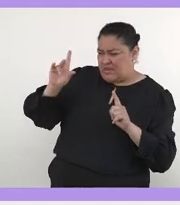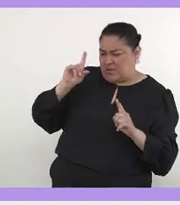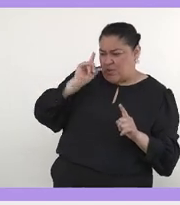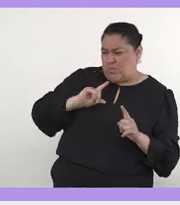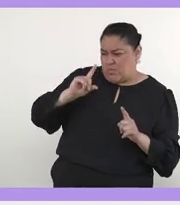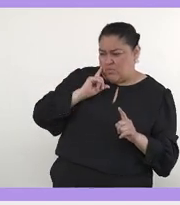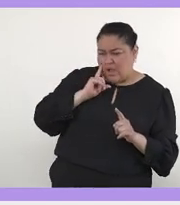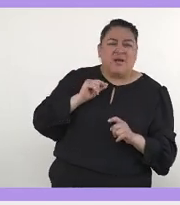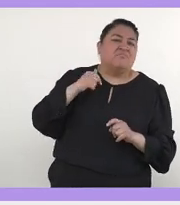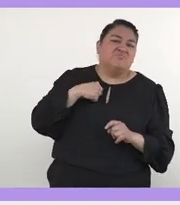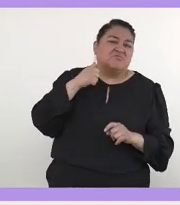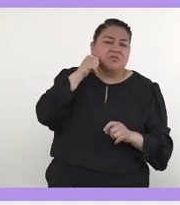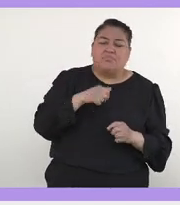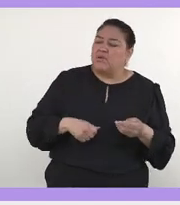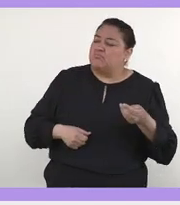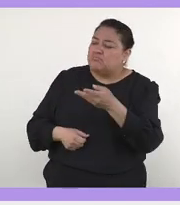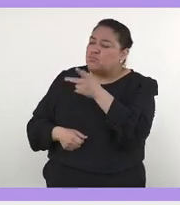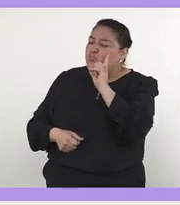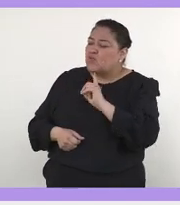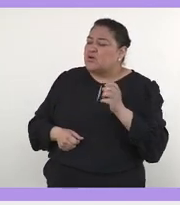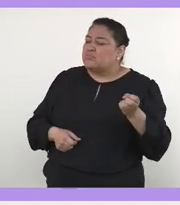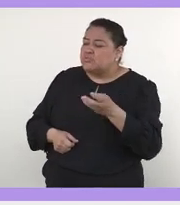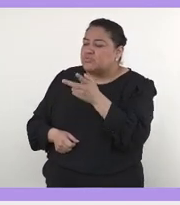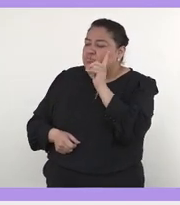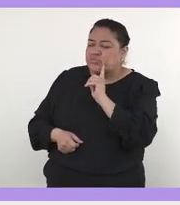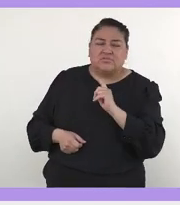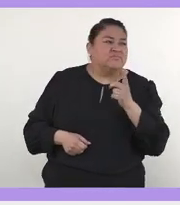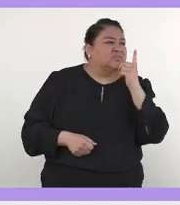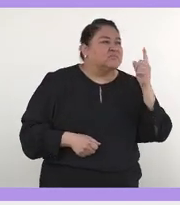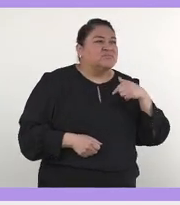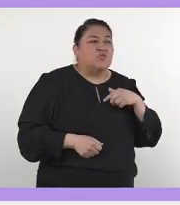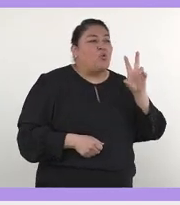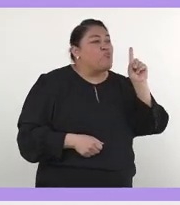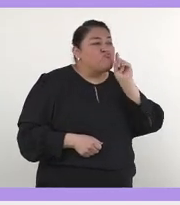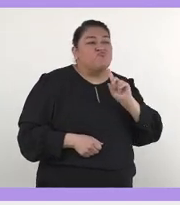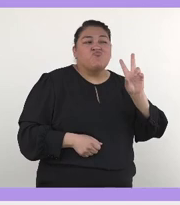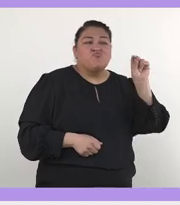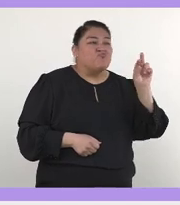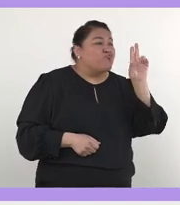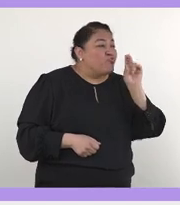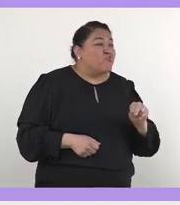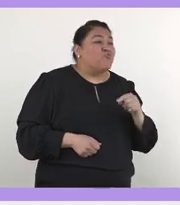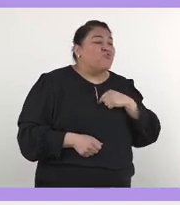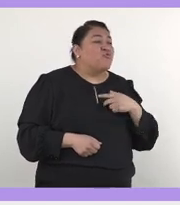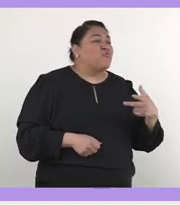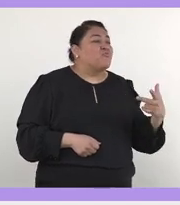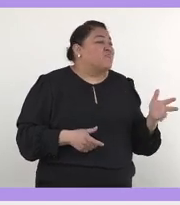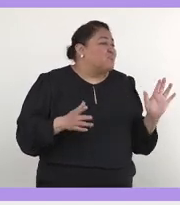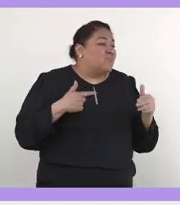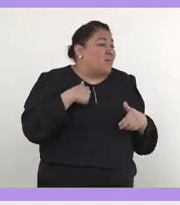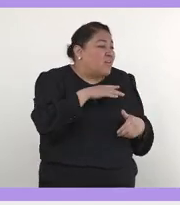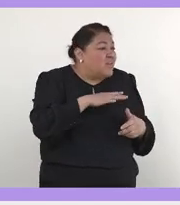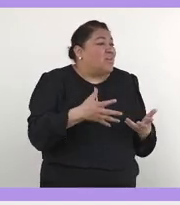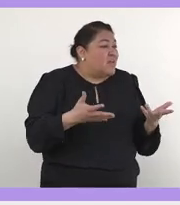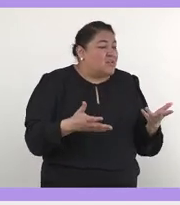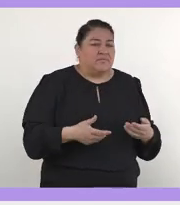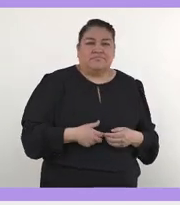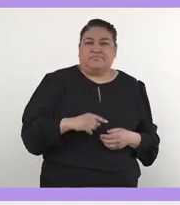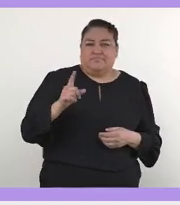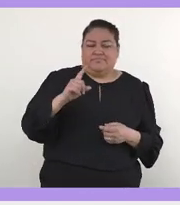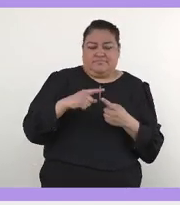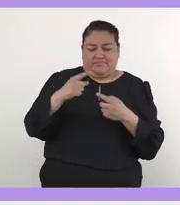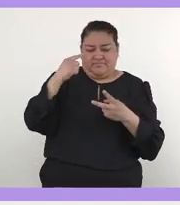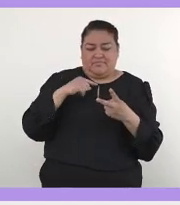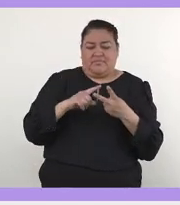Y entonces voy a utilizar el femenino cuando explícitamente te estoy diciendo que no utilizo el femenino ese sería el primero el segundo sean conscientes de cuando